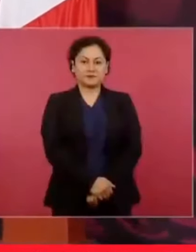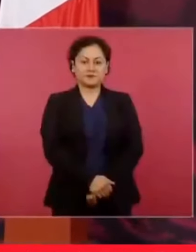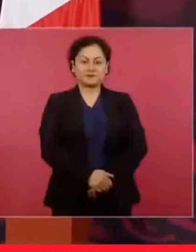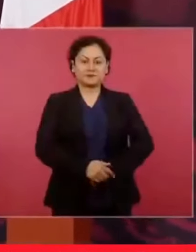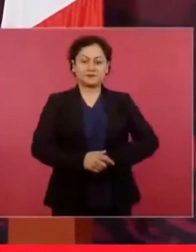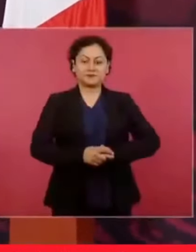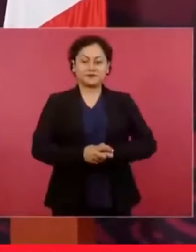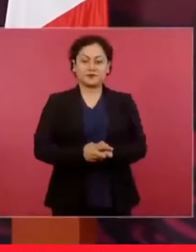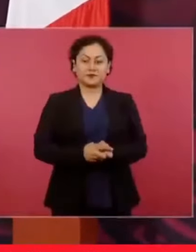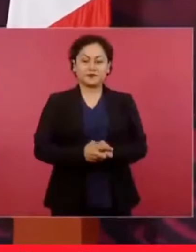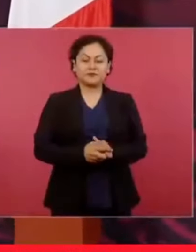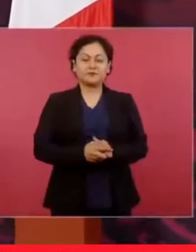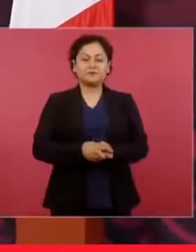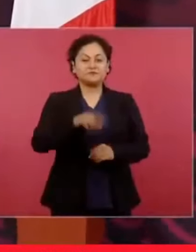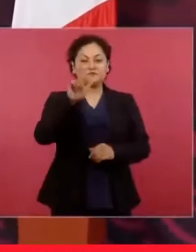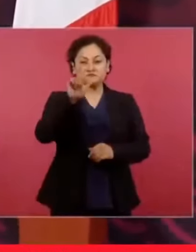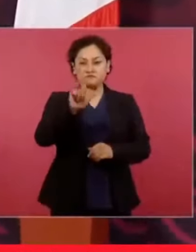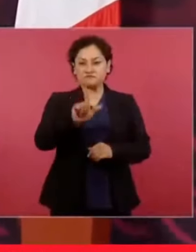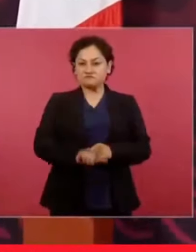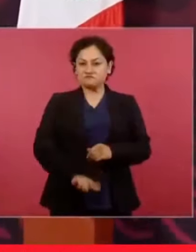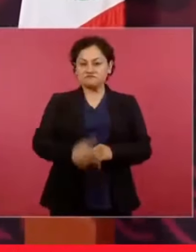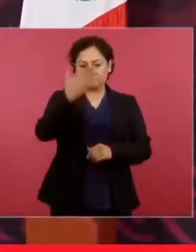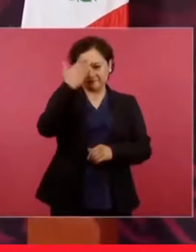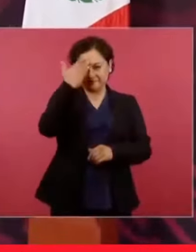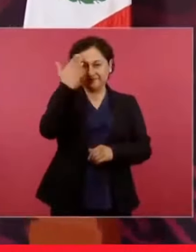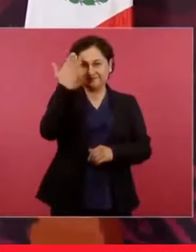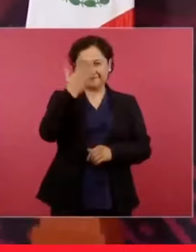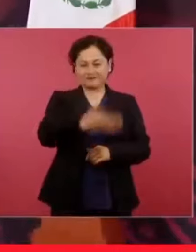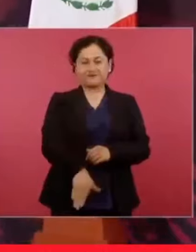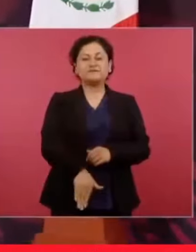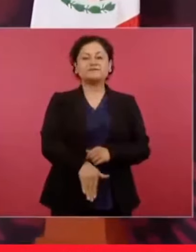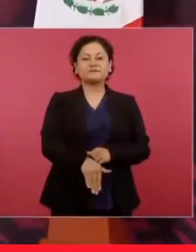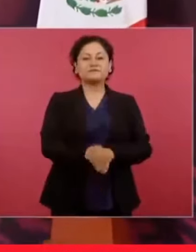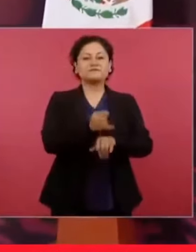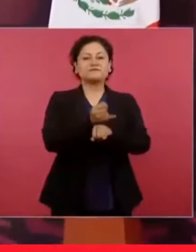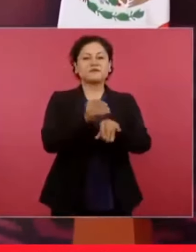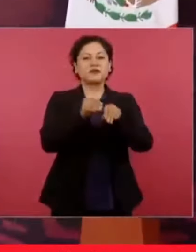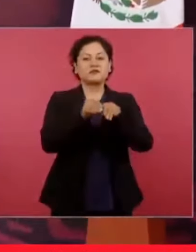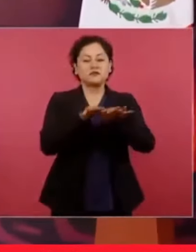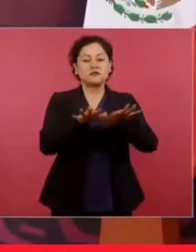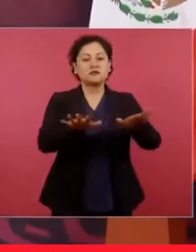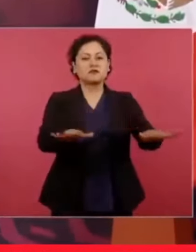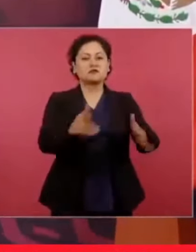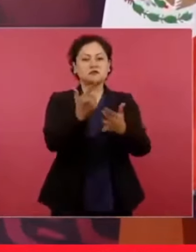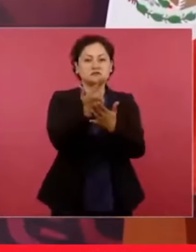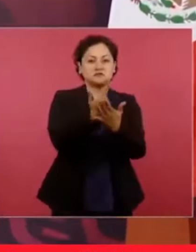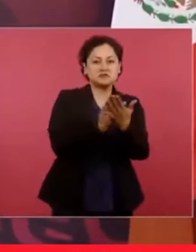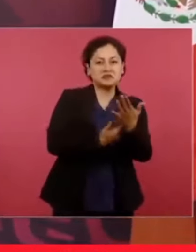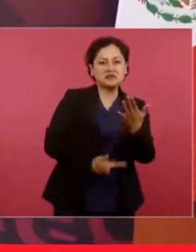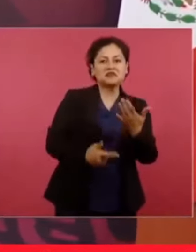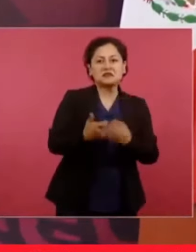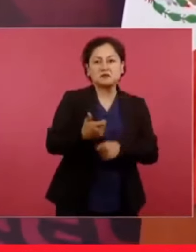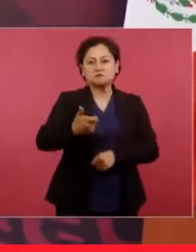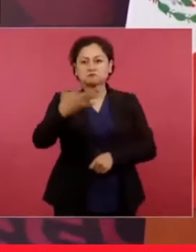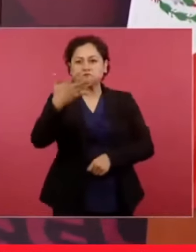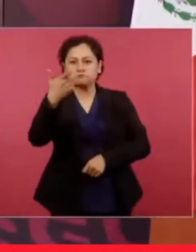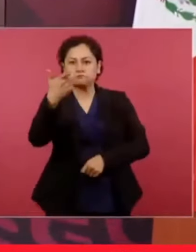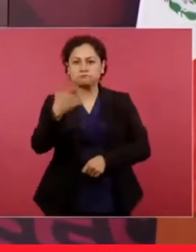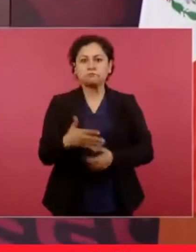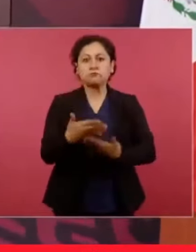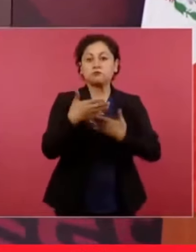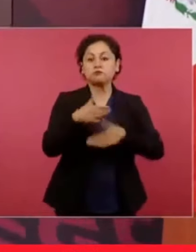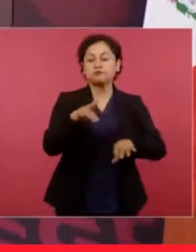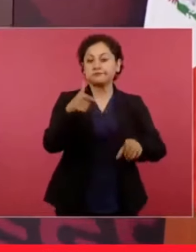eh informar sobre Quién es quién en los precios de alimentos y de combustibles de modo que el